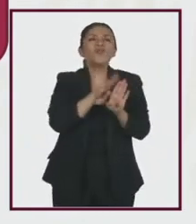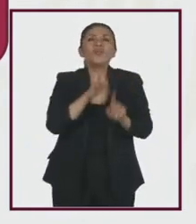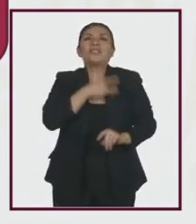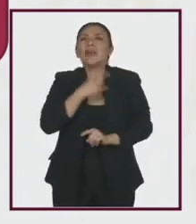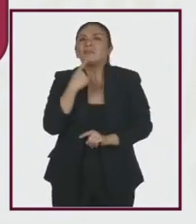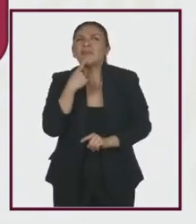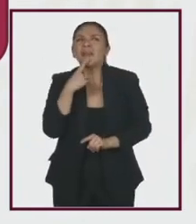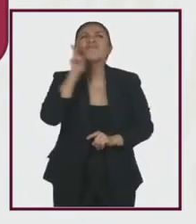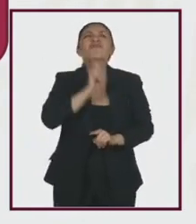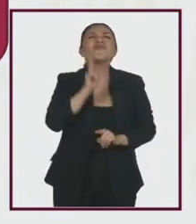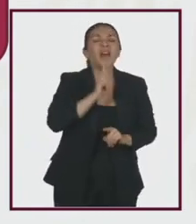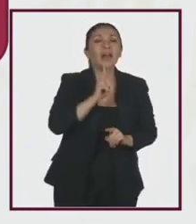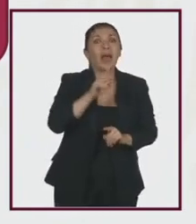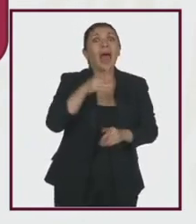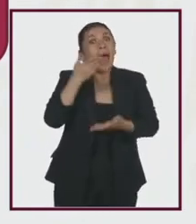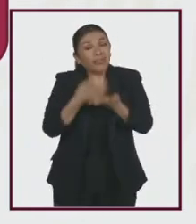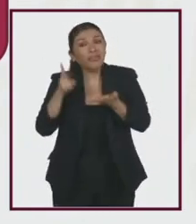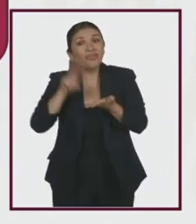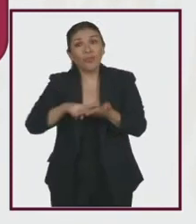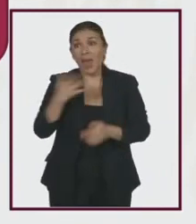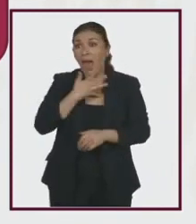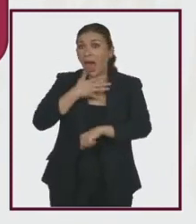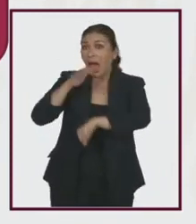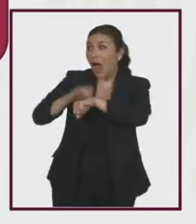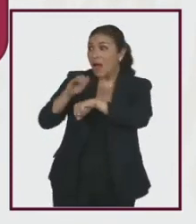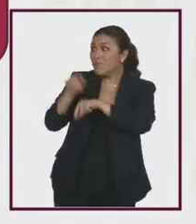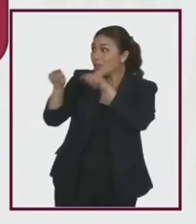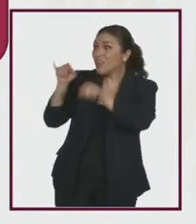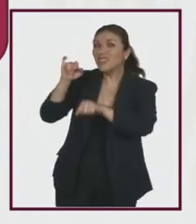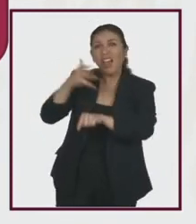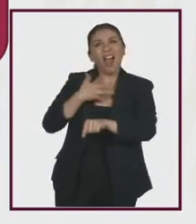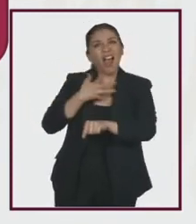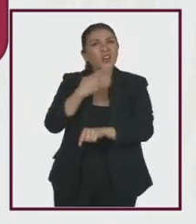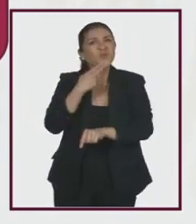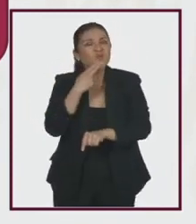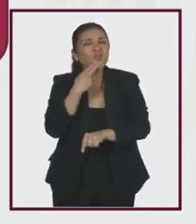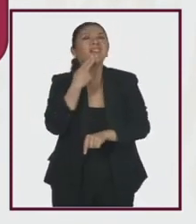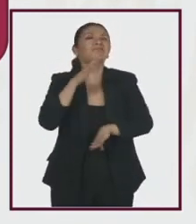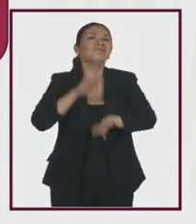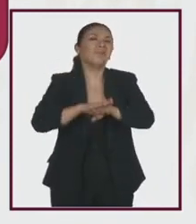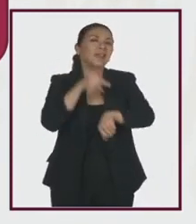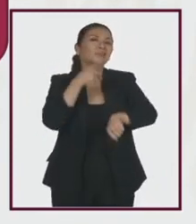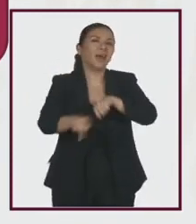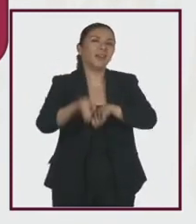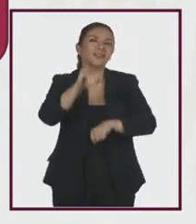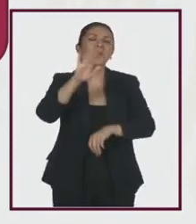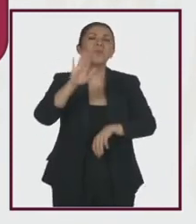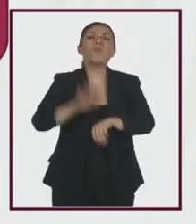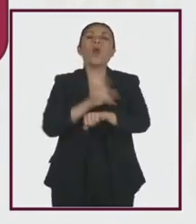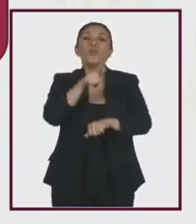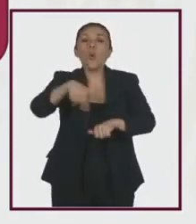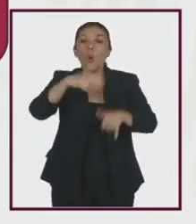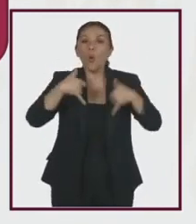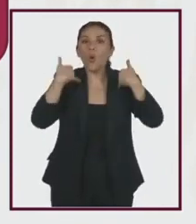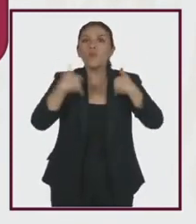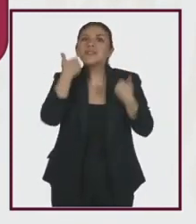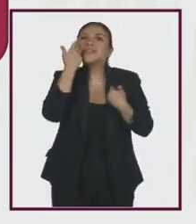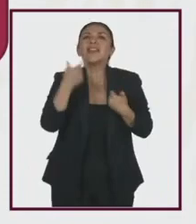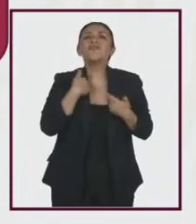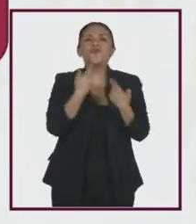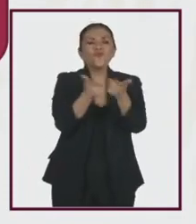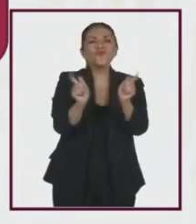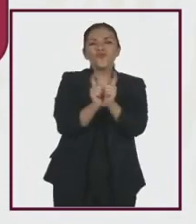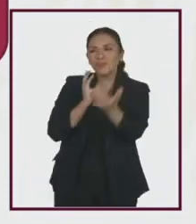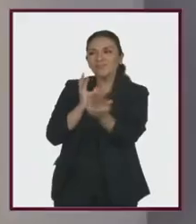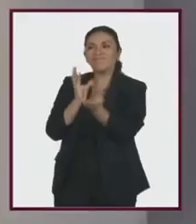además tenemos amigos que consumen, pues eso nos pone en un riesgo mayor, porque en la adolescencia buscamos pertenecer a un